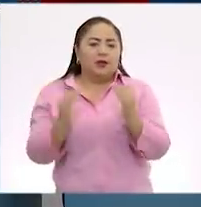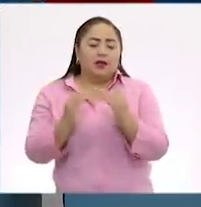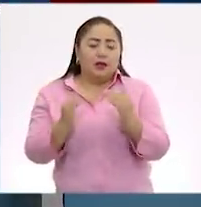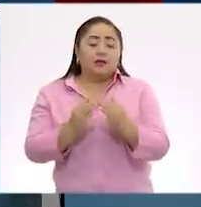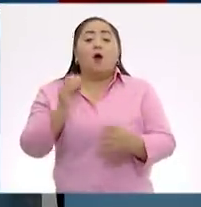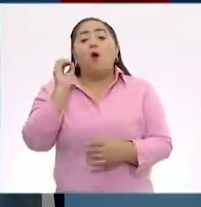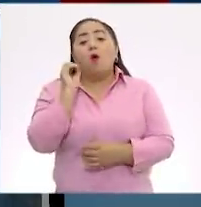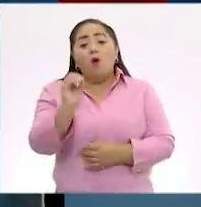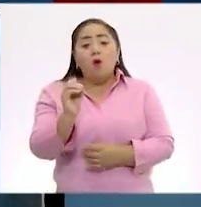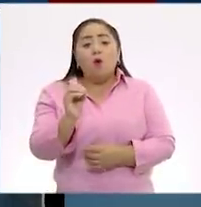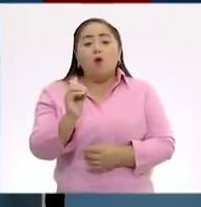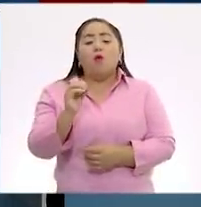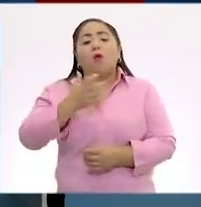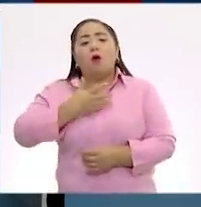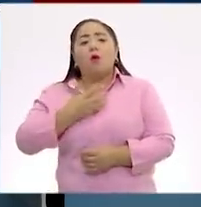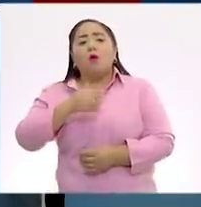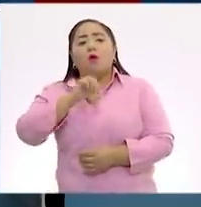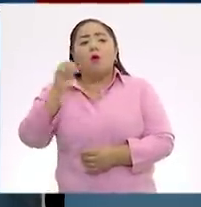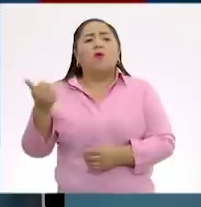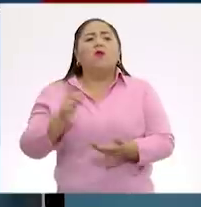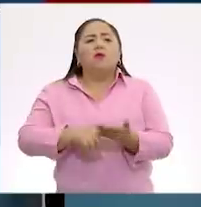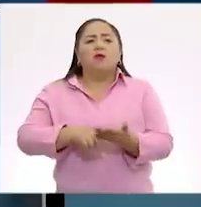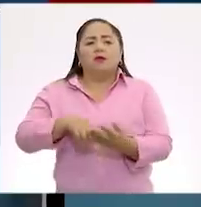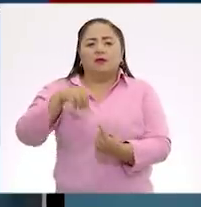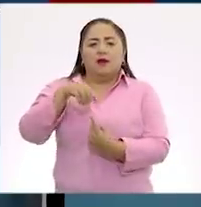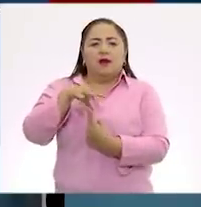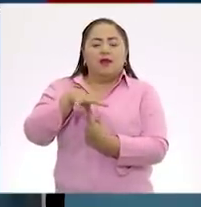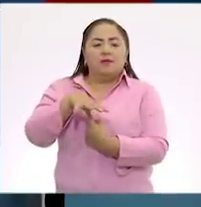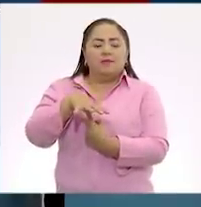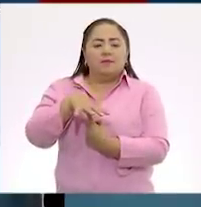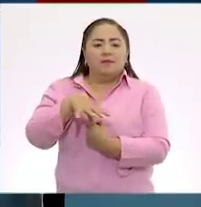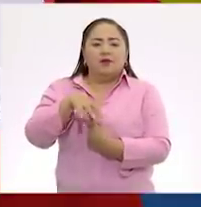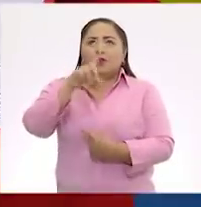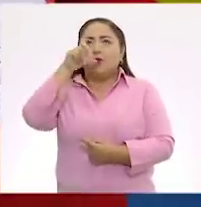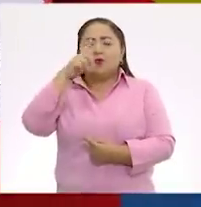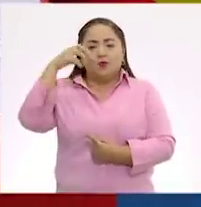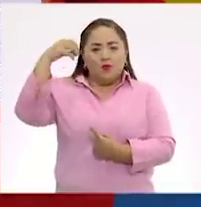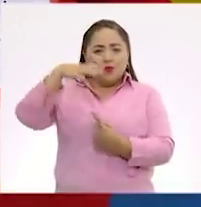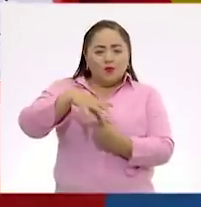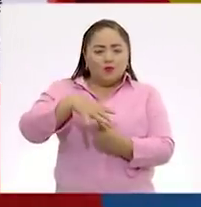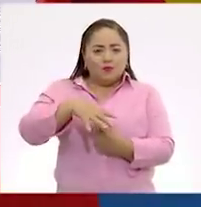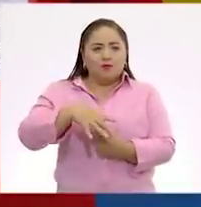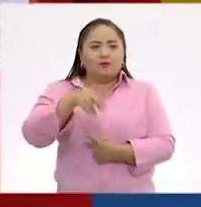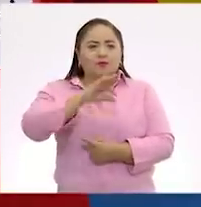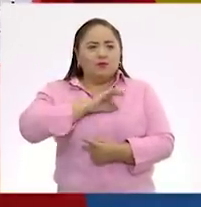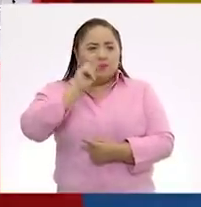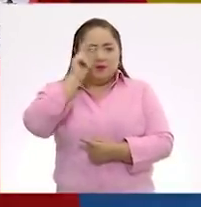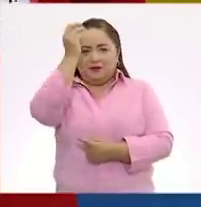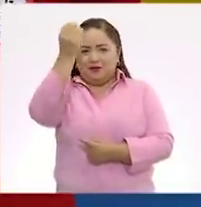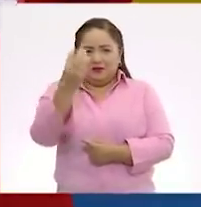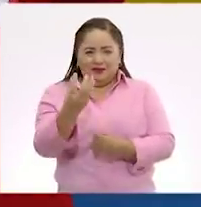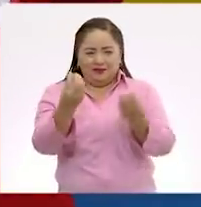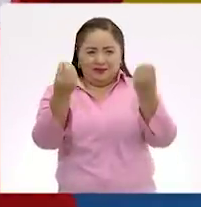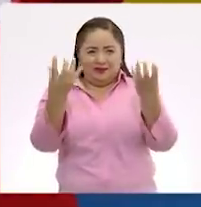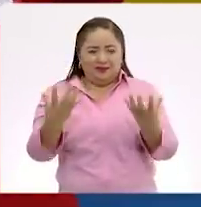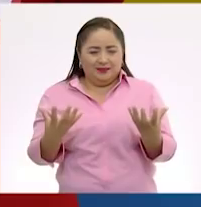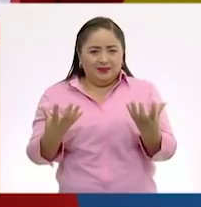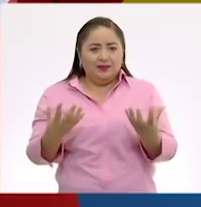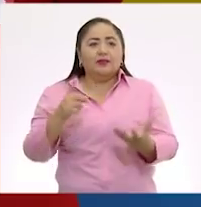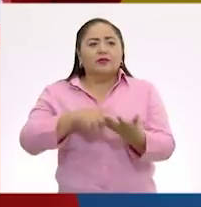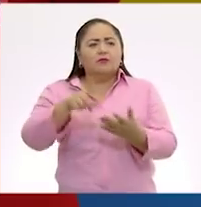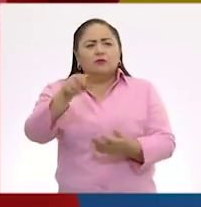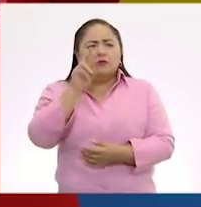O, en su caso, una lámpara. Una lámpara, un candelabro, podemos mencionarlo. Y de igual